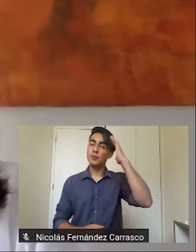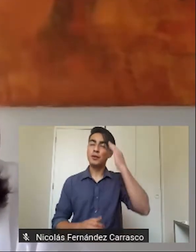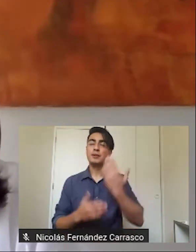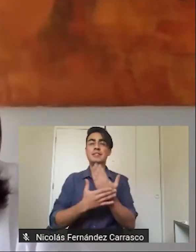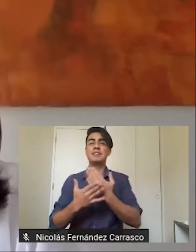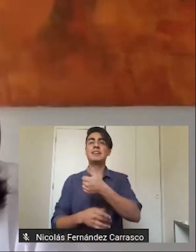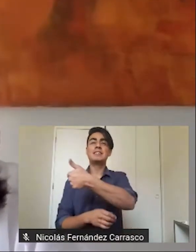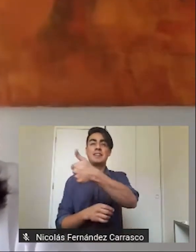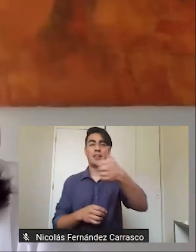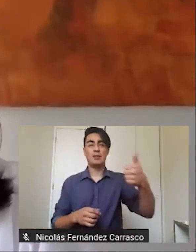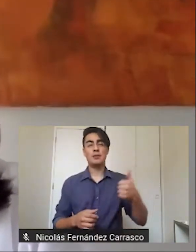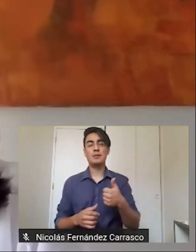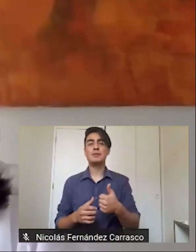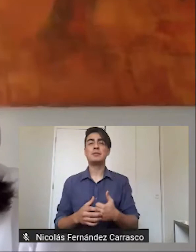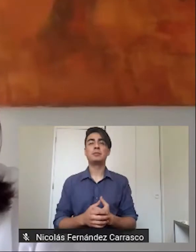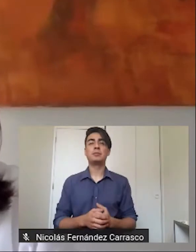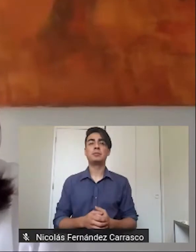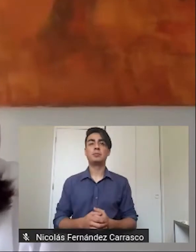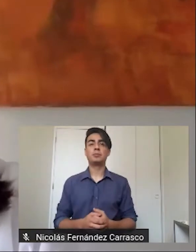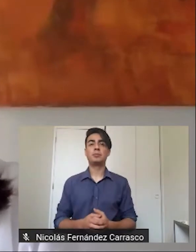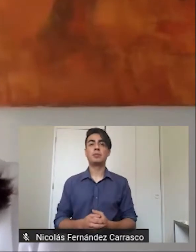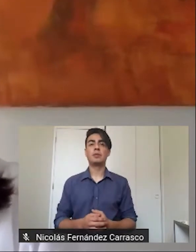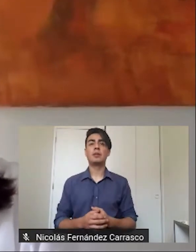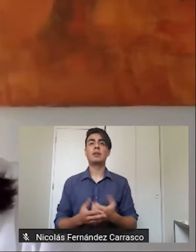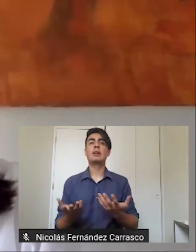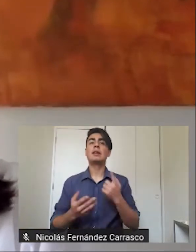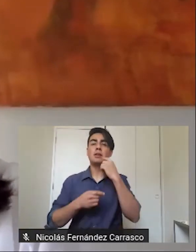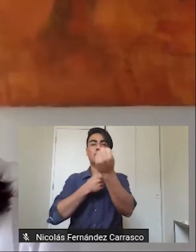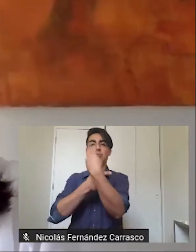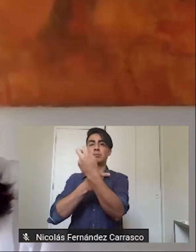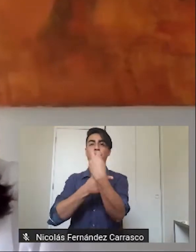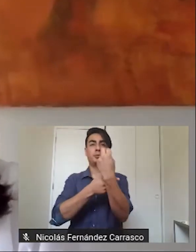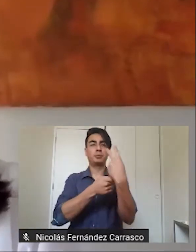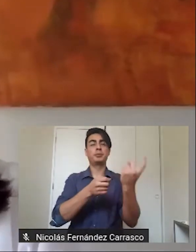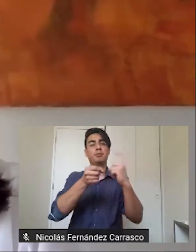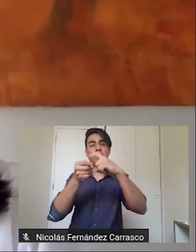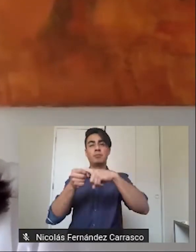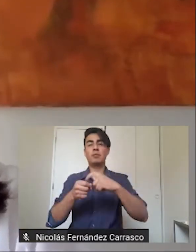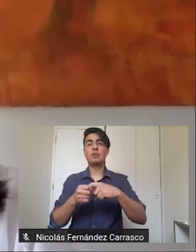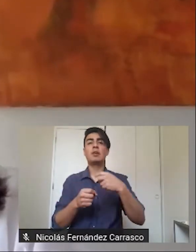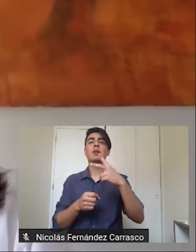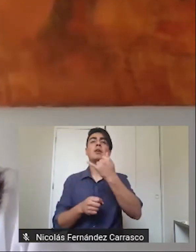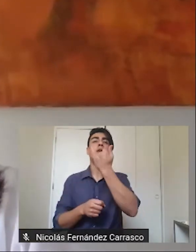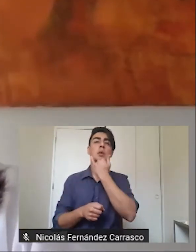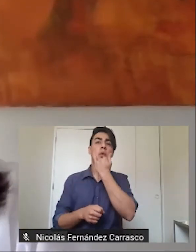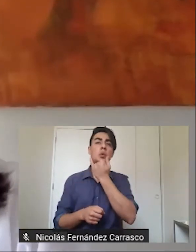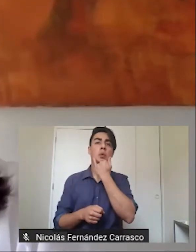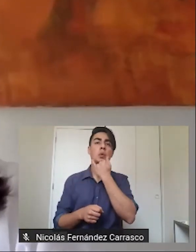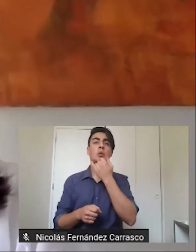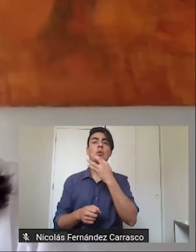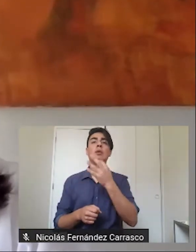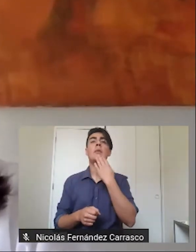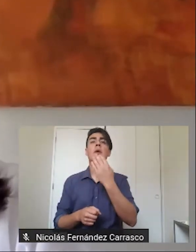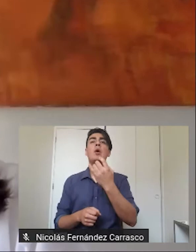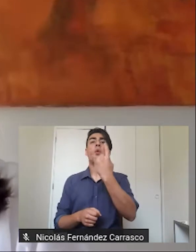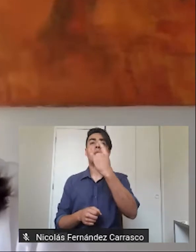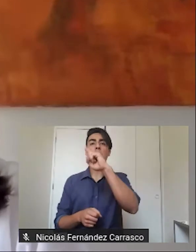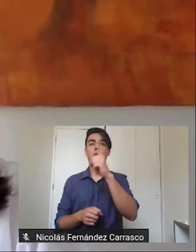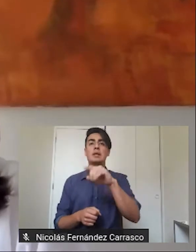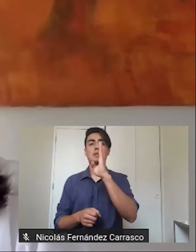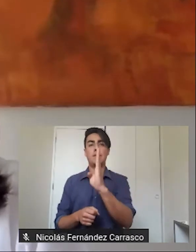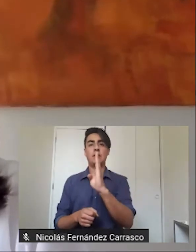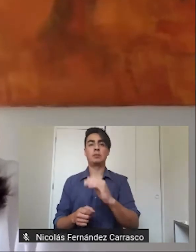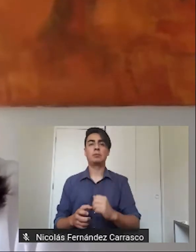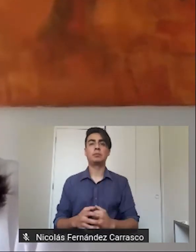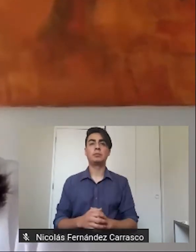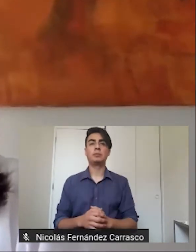motivo de mucha alegría poder materializar este webinar internacional denominado Cómo prevenir los prejuicios y la discriminación a través